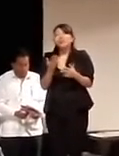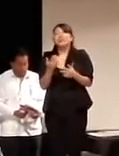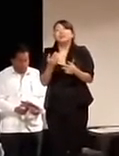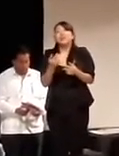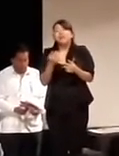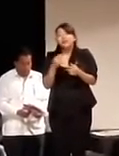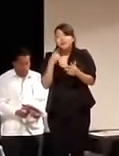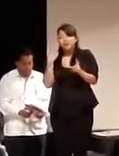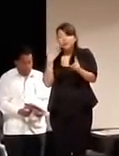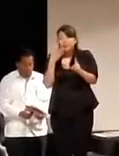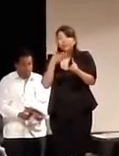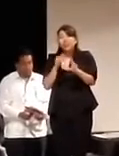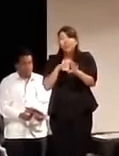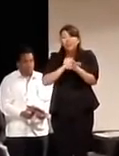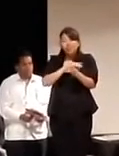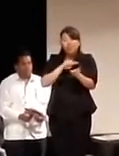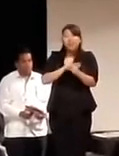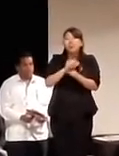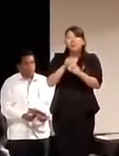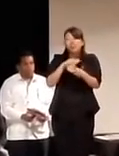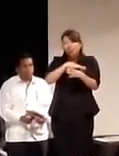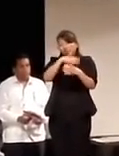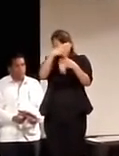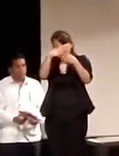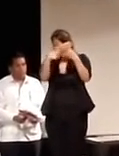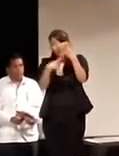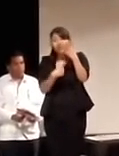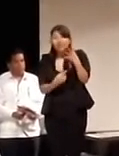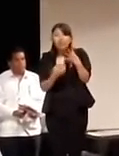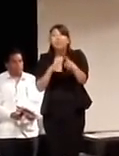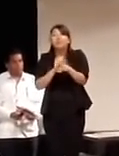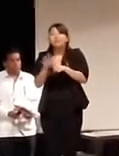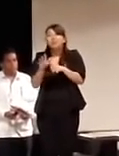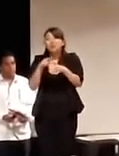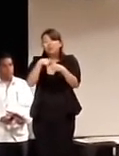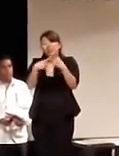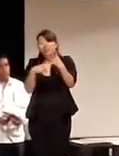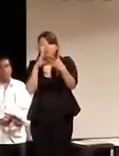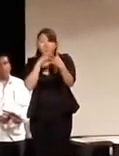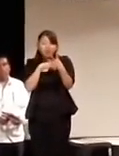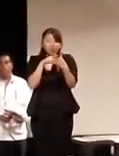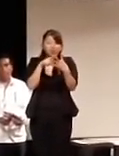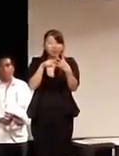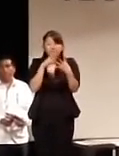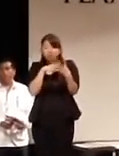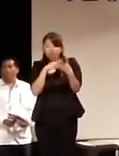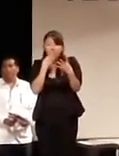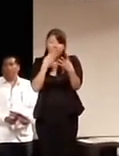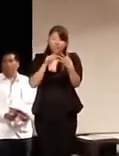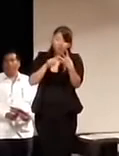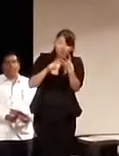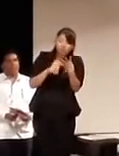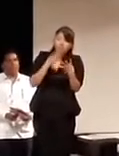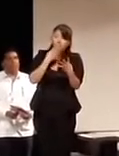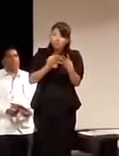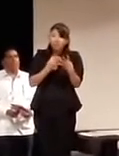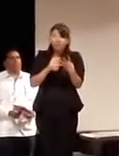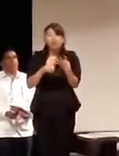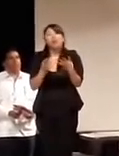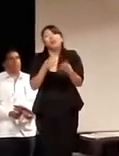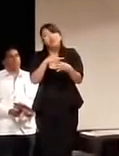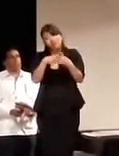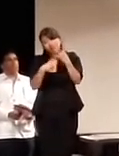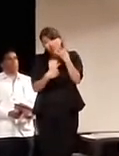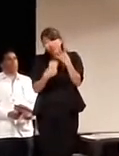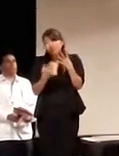e identificar algunos aspectos en los que puedan aplicarse ajustes relevantes. Rompamos ya las